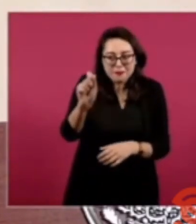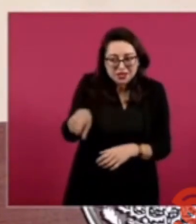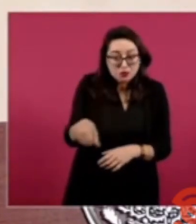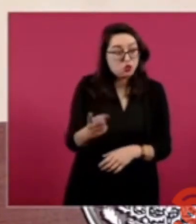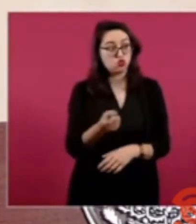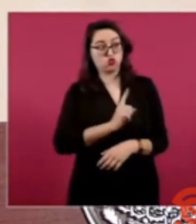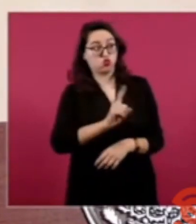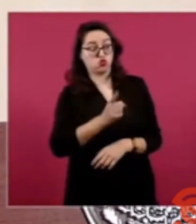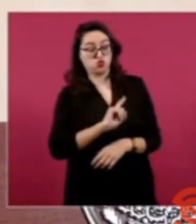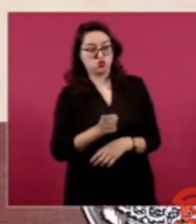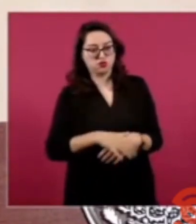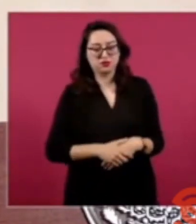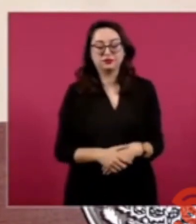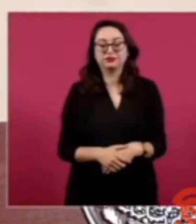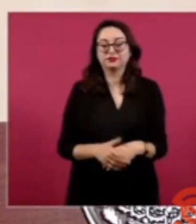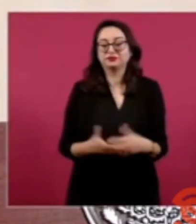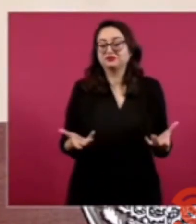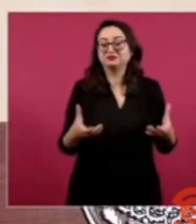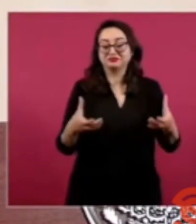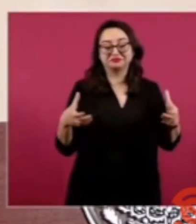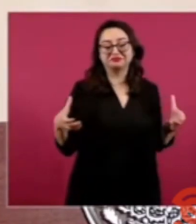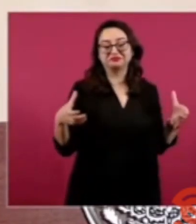Y arriba